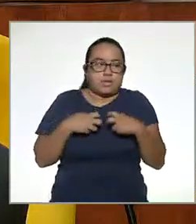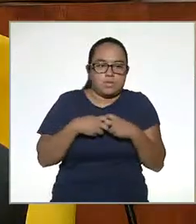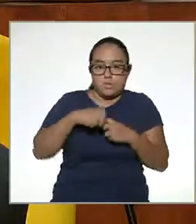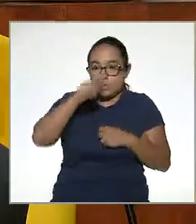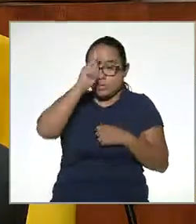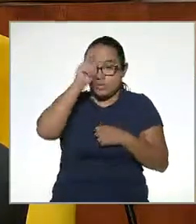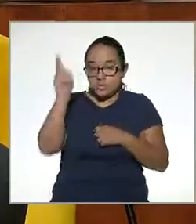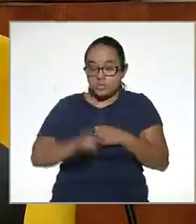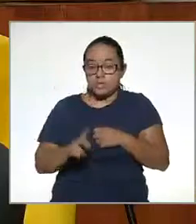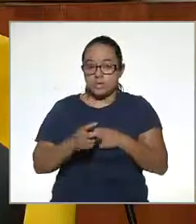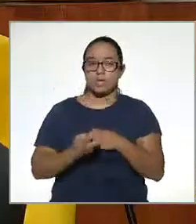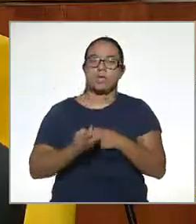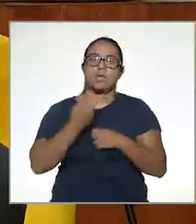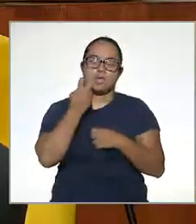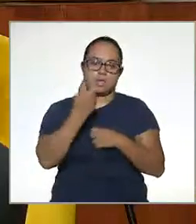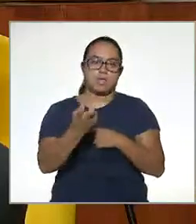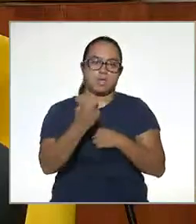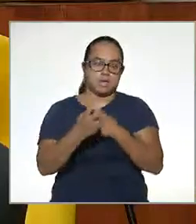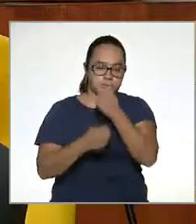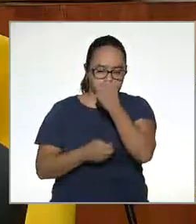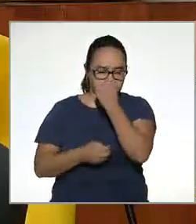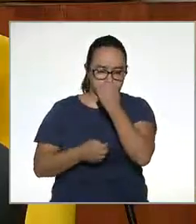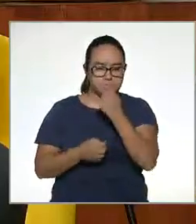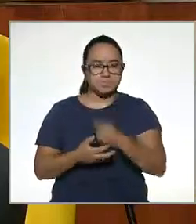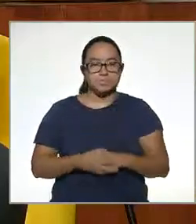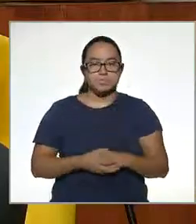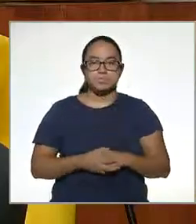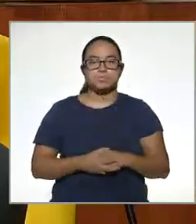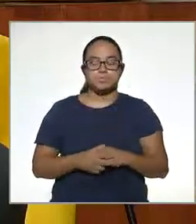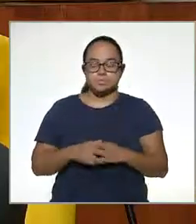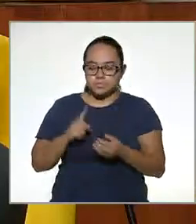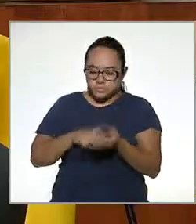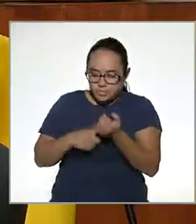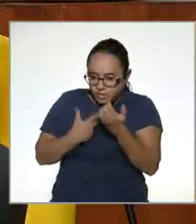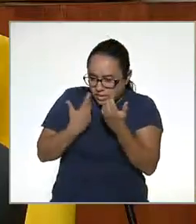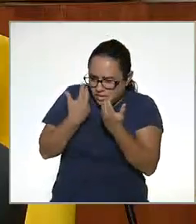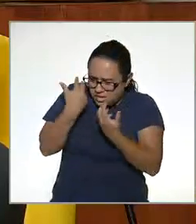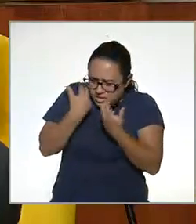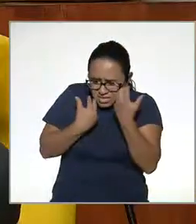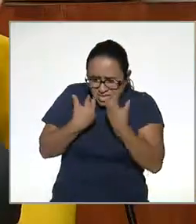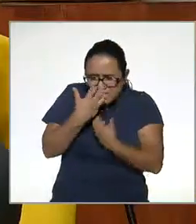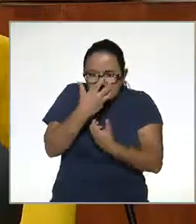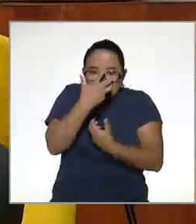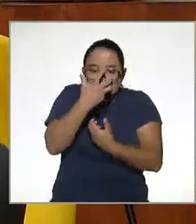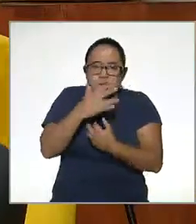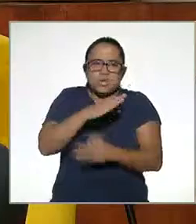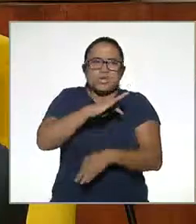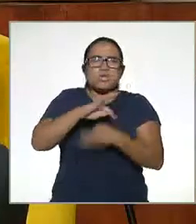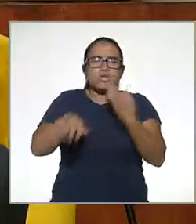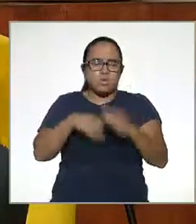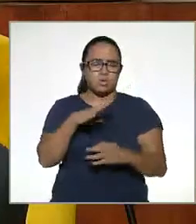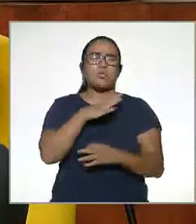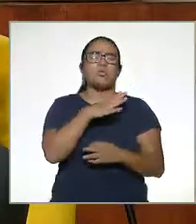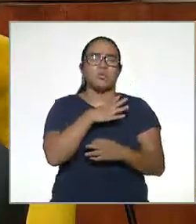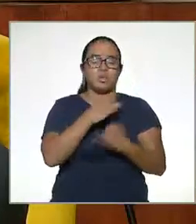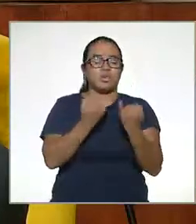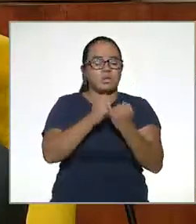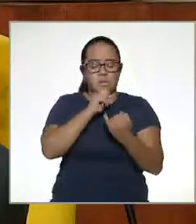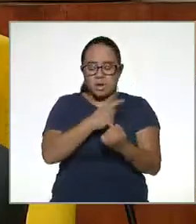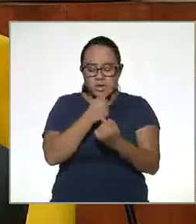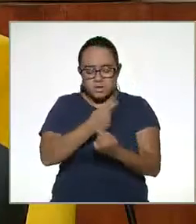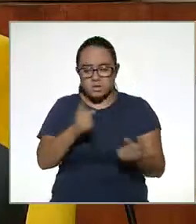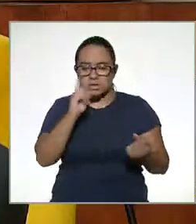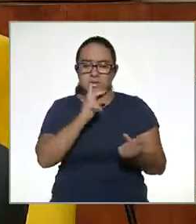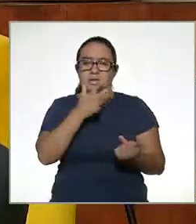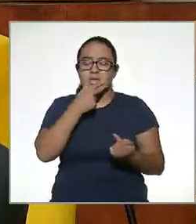puede maximizar un grado de timidez, todos lo tenemos, y todos los niños y niñas lo tienen,